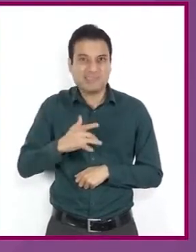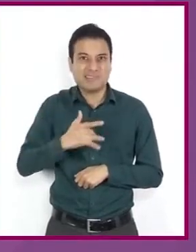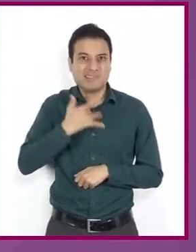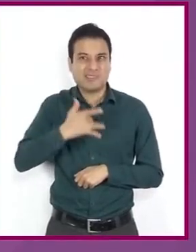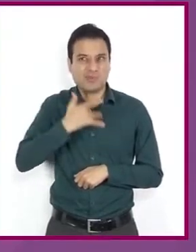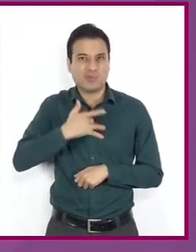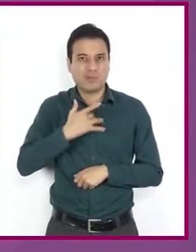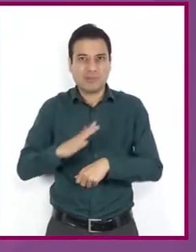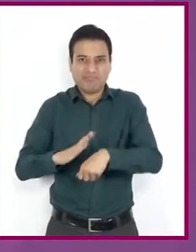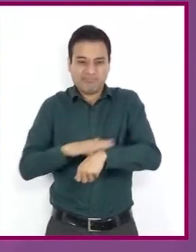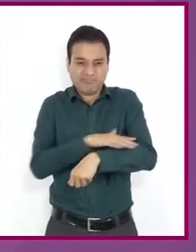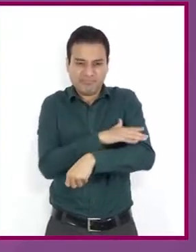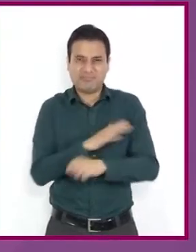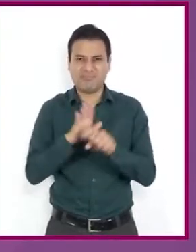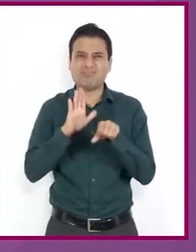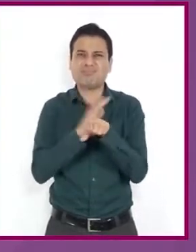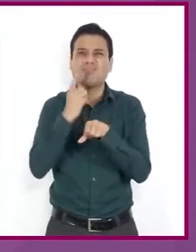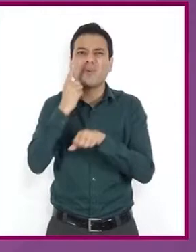qué se deberá?